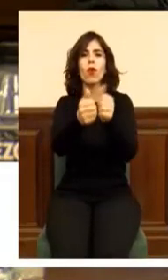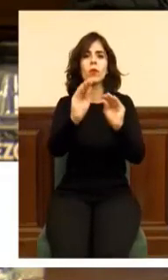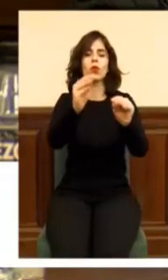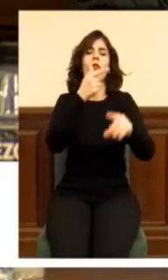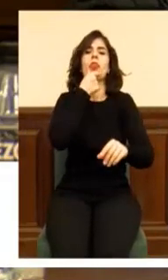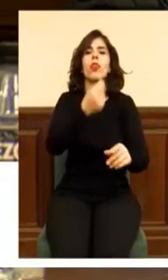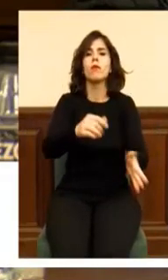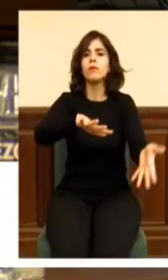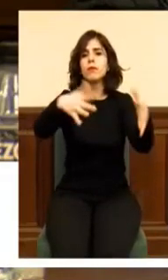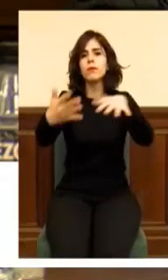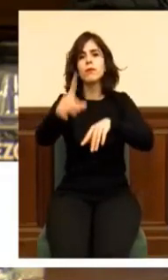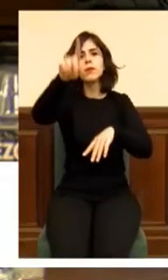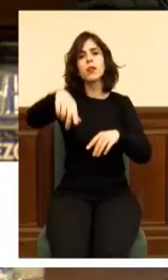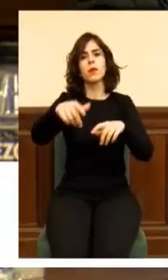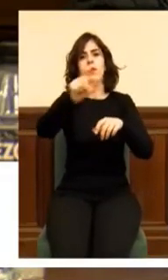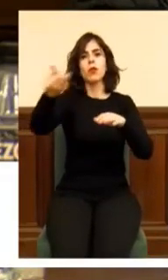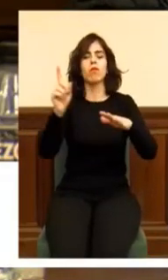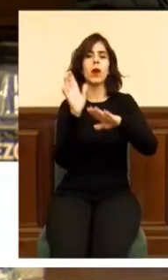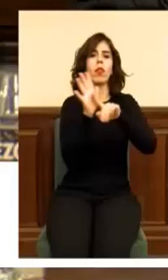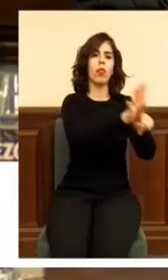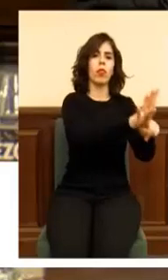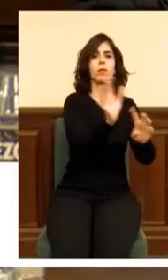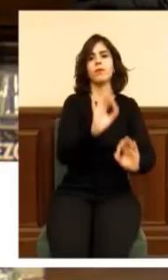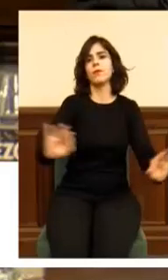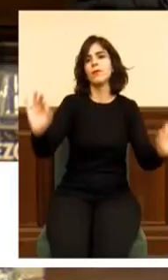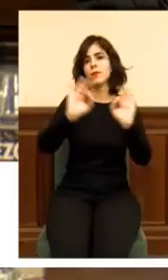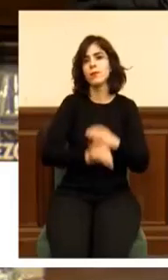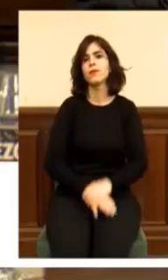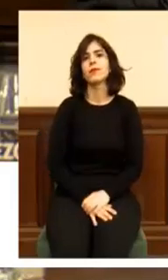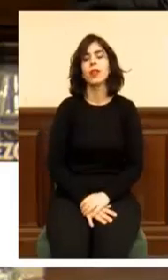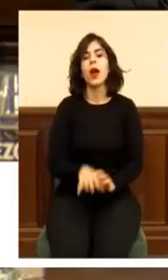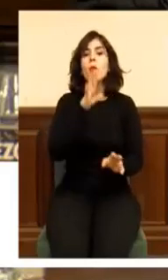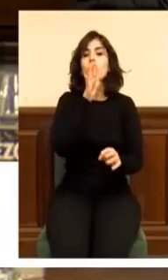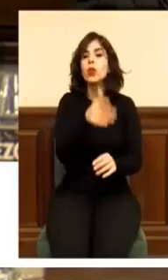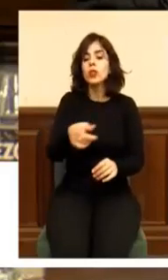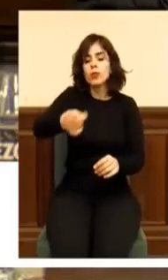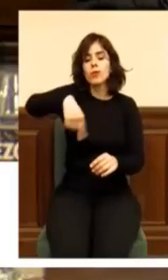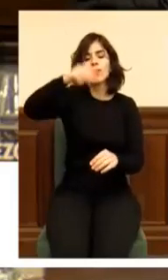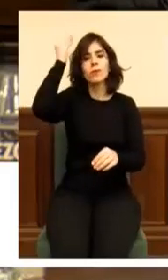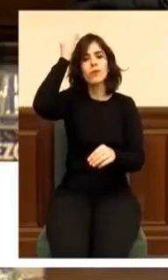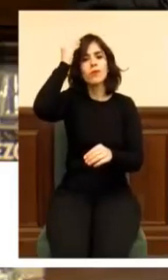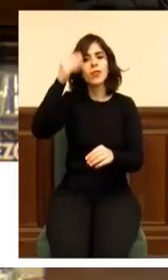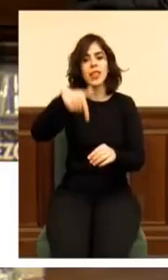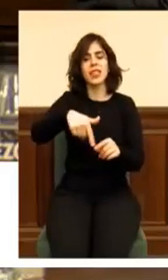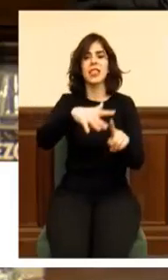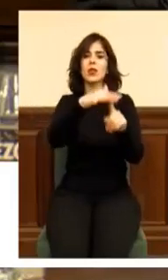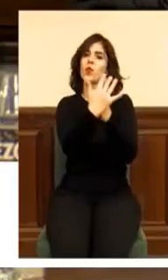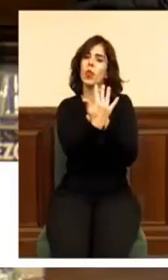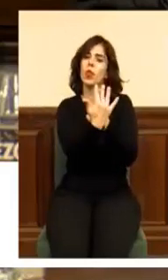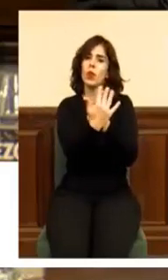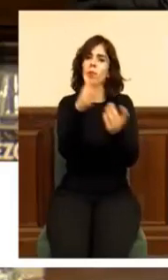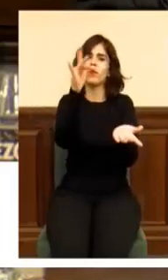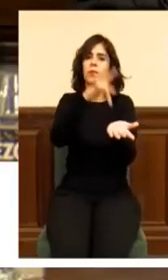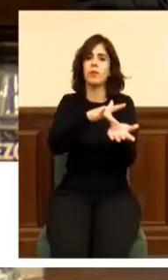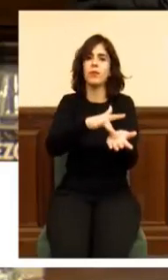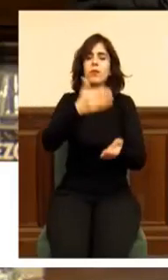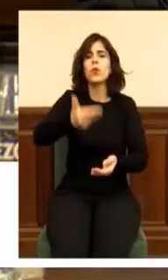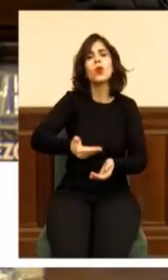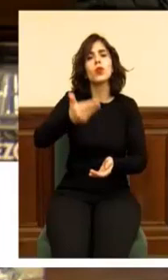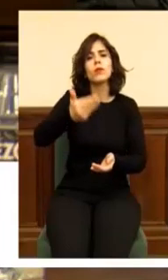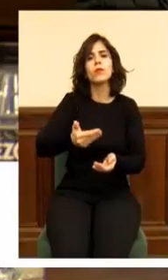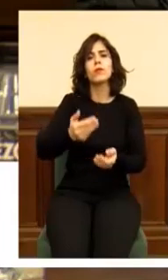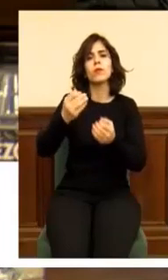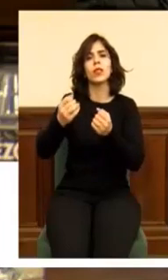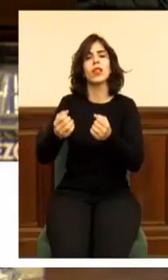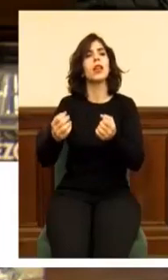para que nadie quedase atrás. Por eso creemos que es tan importante en este contexto instituciones